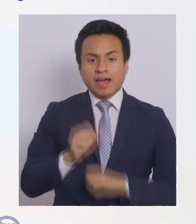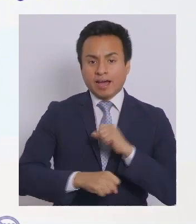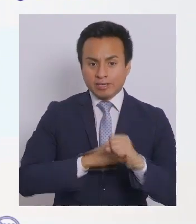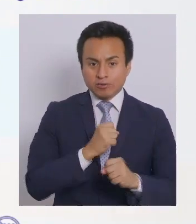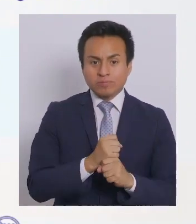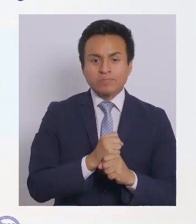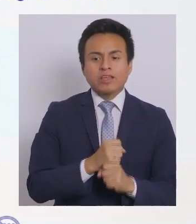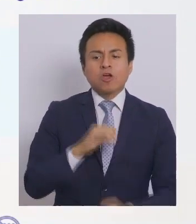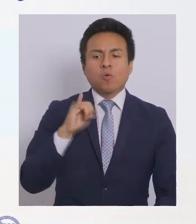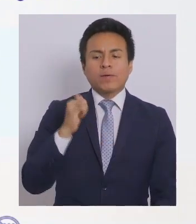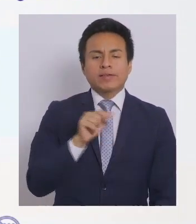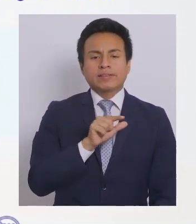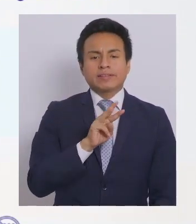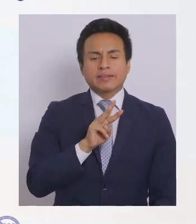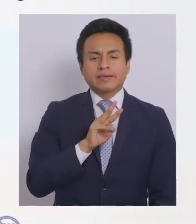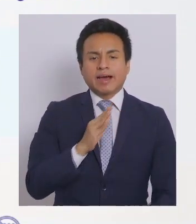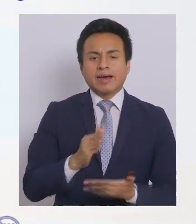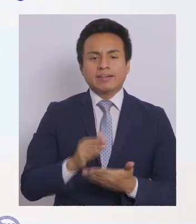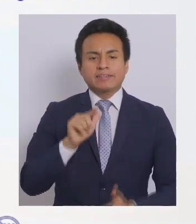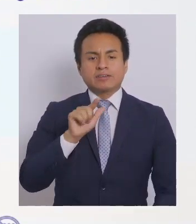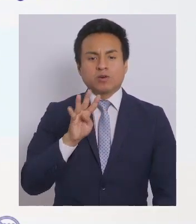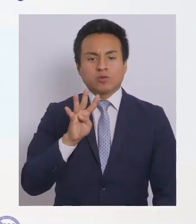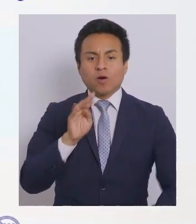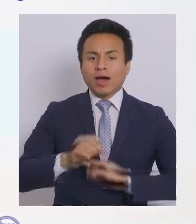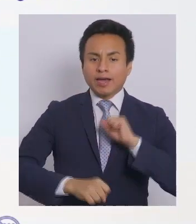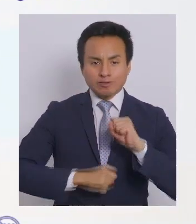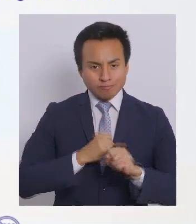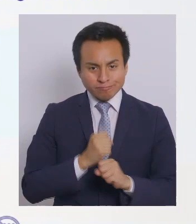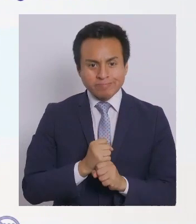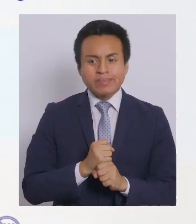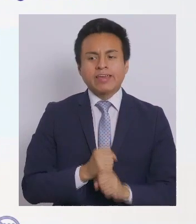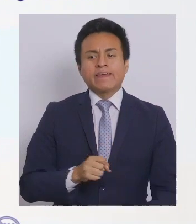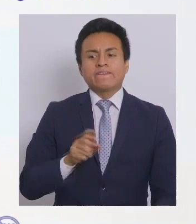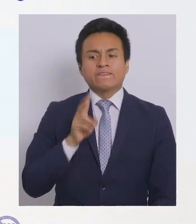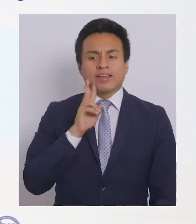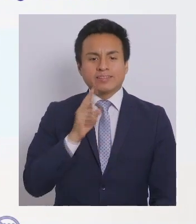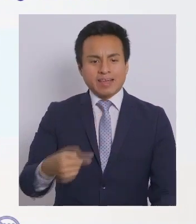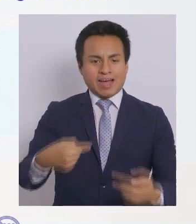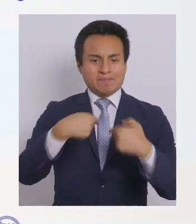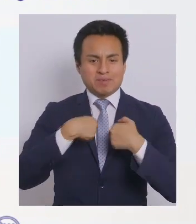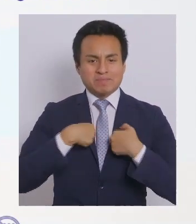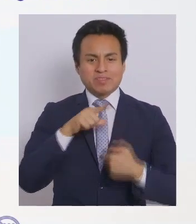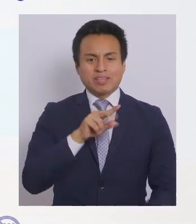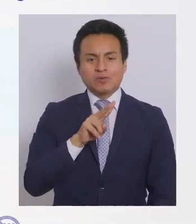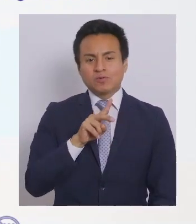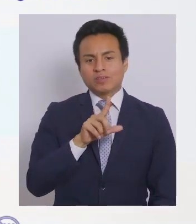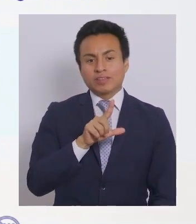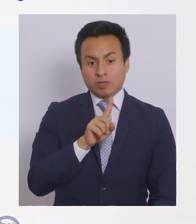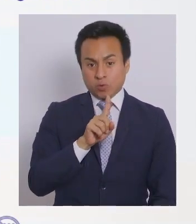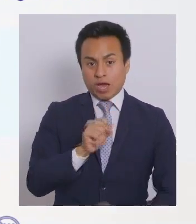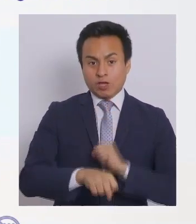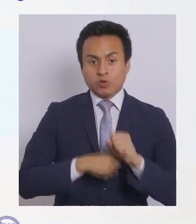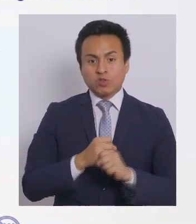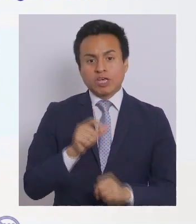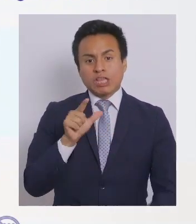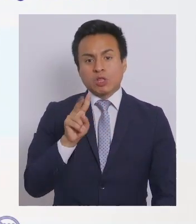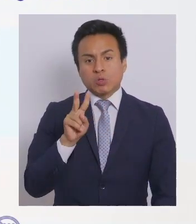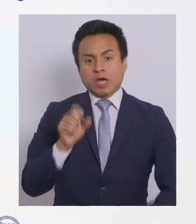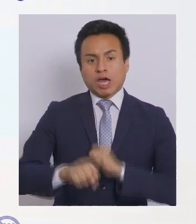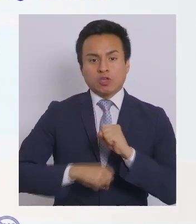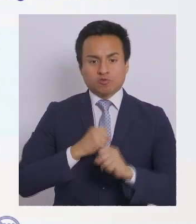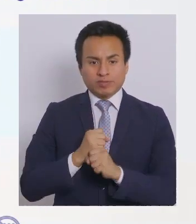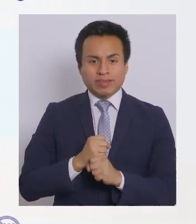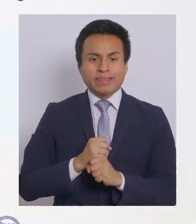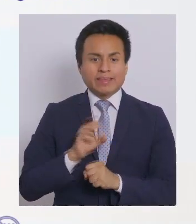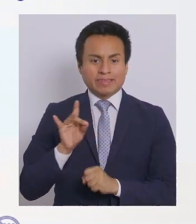años jueves 73 a 74 años y el viernes me toca a mí 71 y 72 años de edad